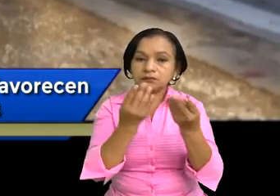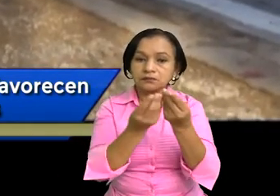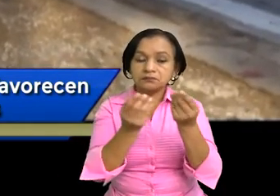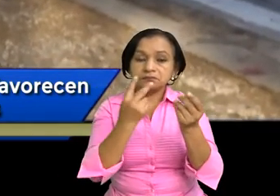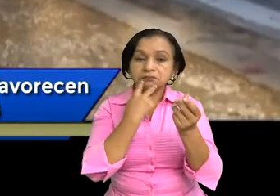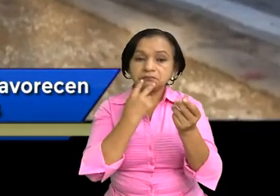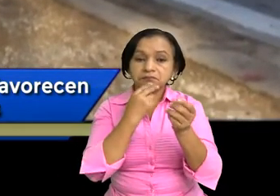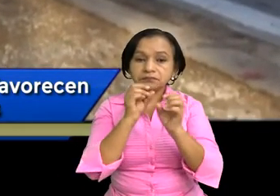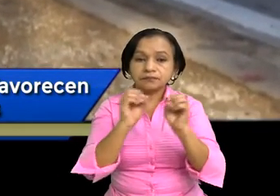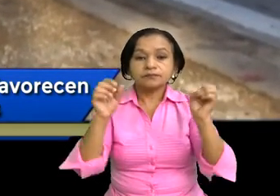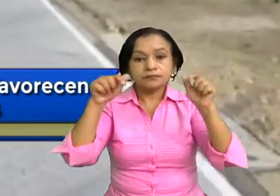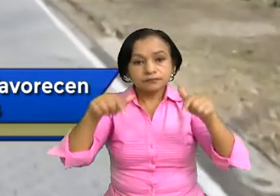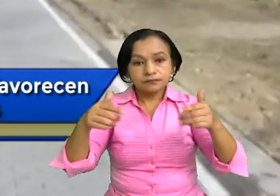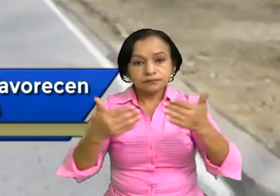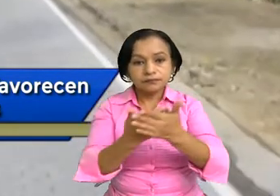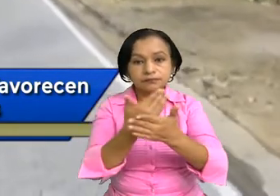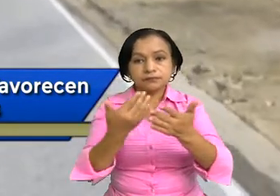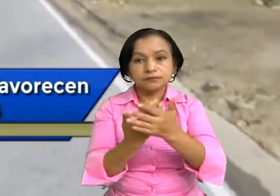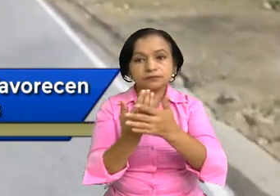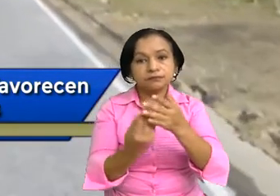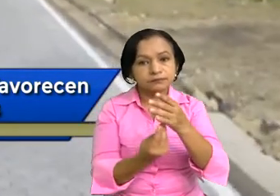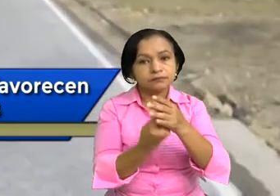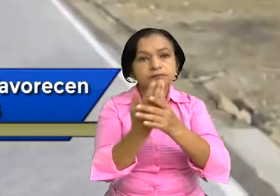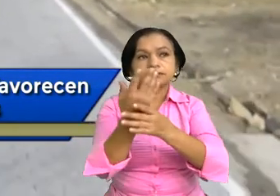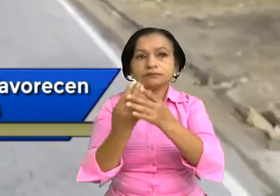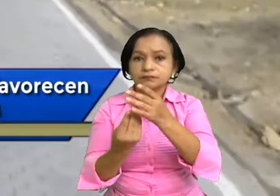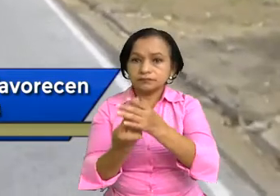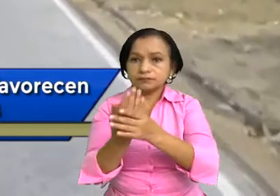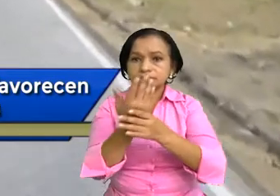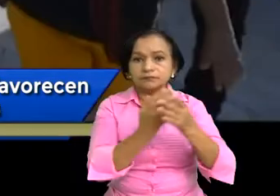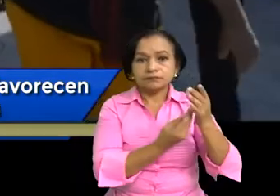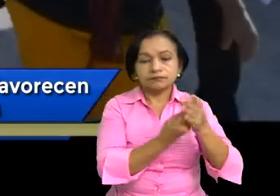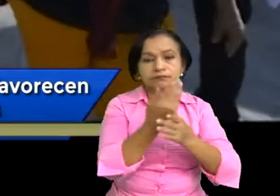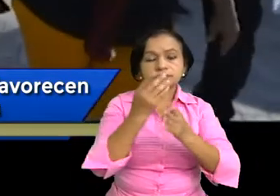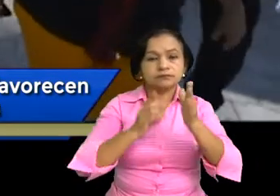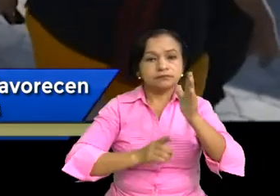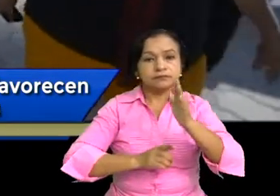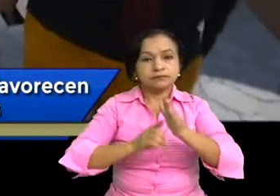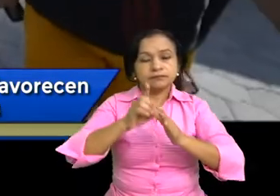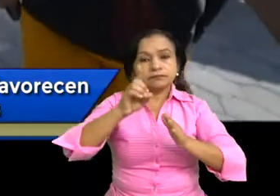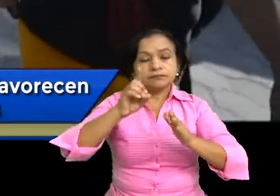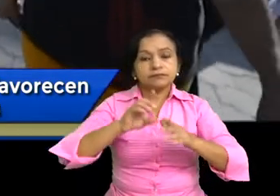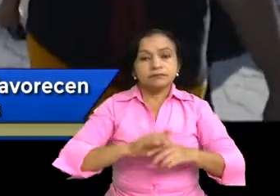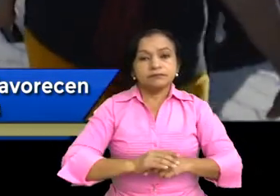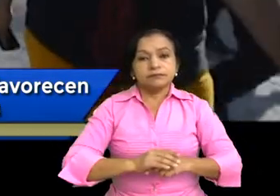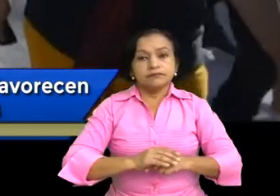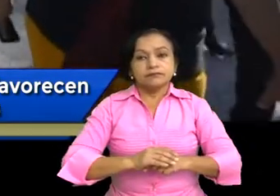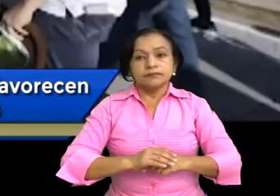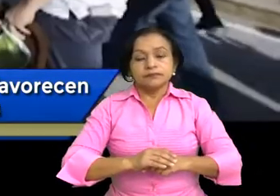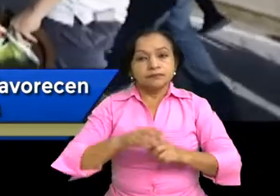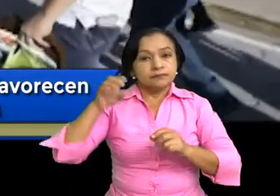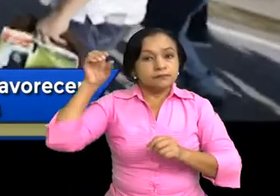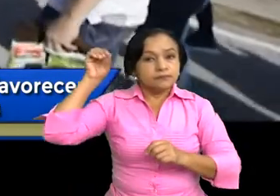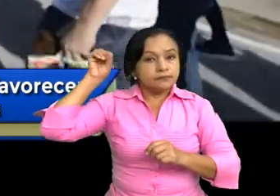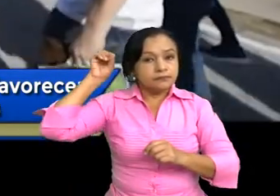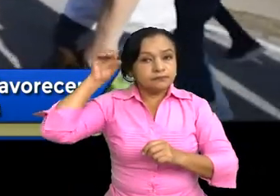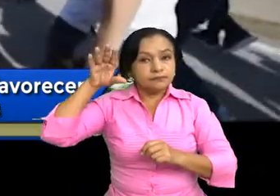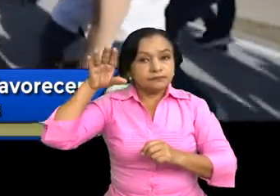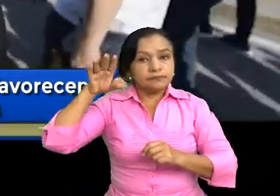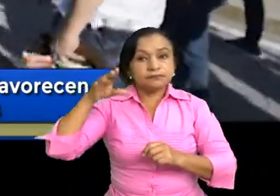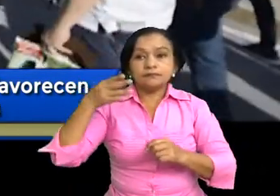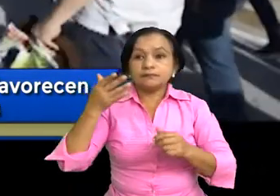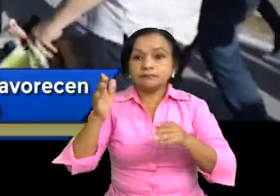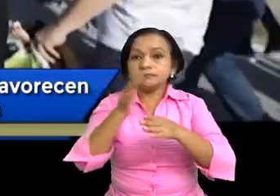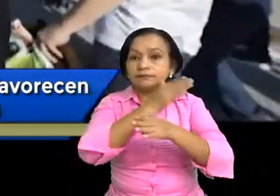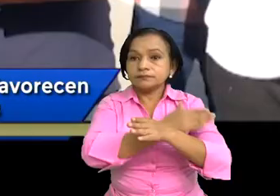ociosas, ahora están totalmente sembradas, totalmente desarrolladas, ¿verdad? Y el turismo es